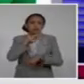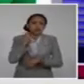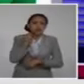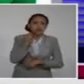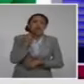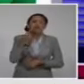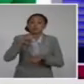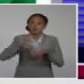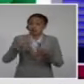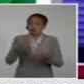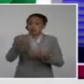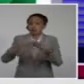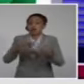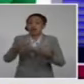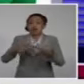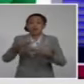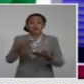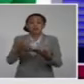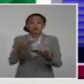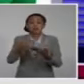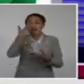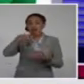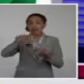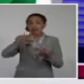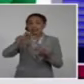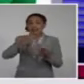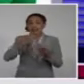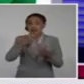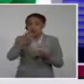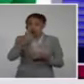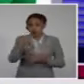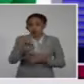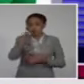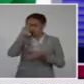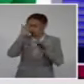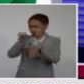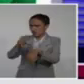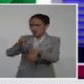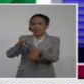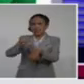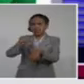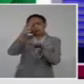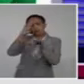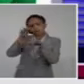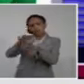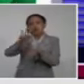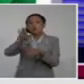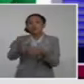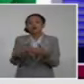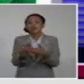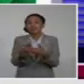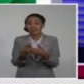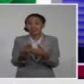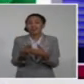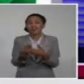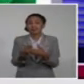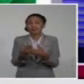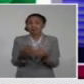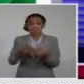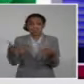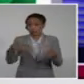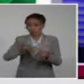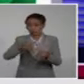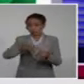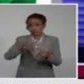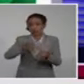antígeno. Se ingresó y después de una estadía hospitalaria de 4 días, la mayor parte de ellos, 3 de